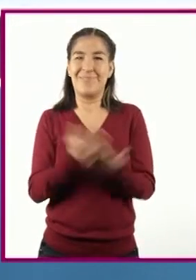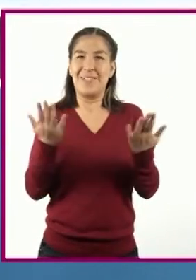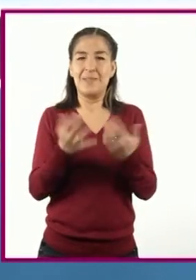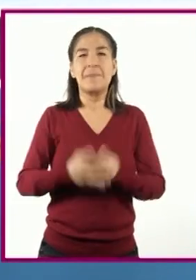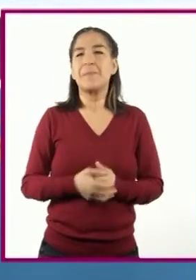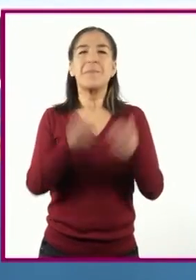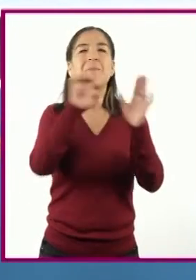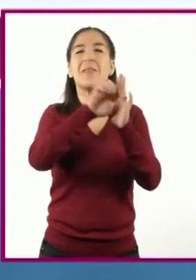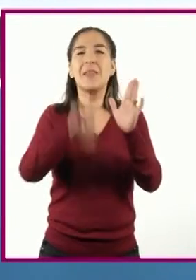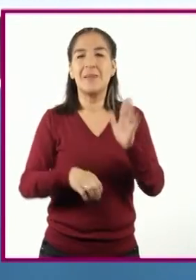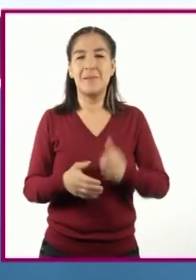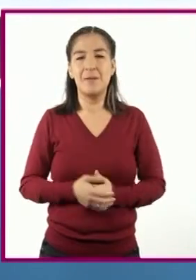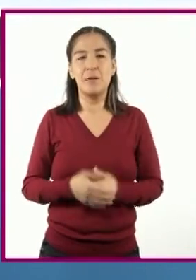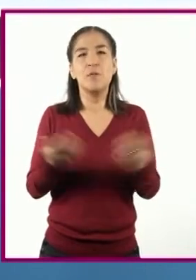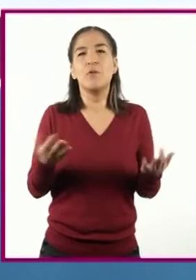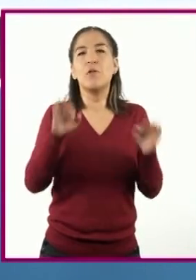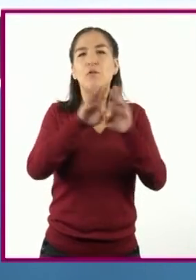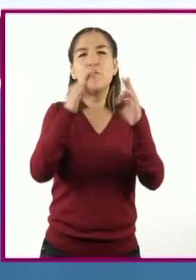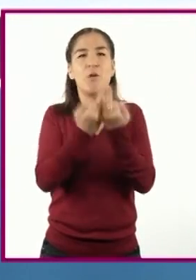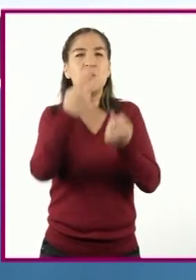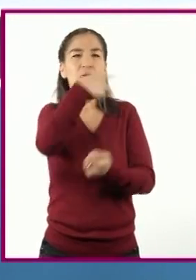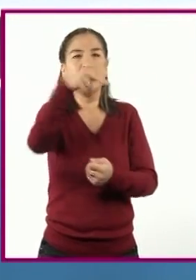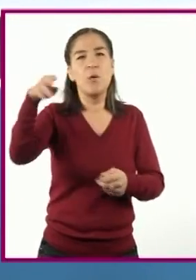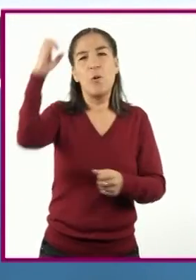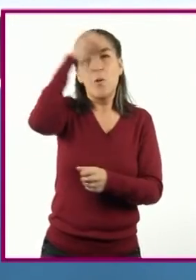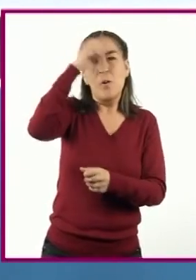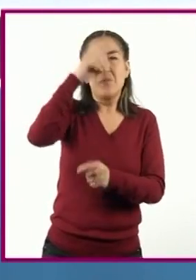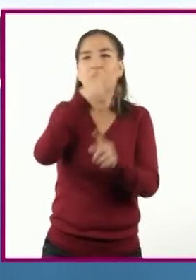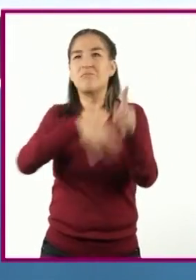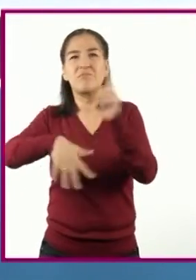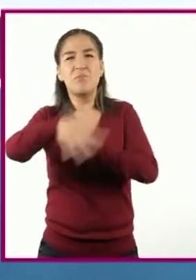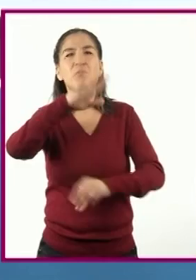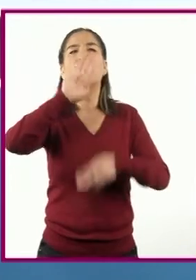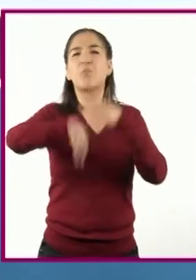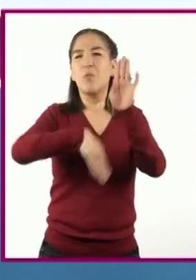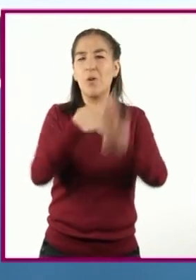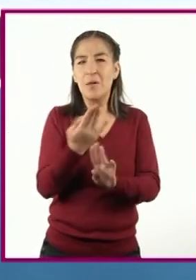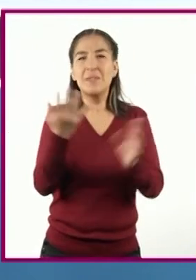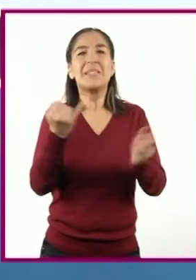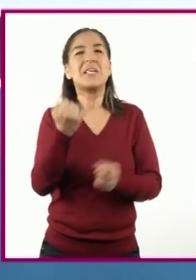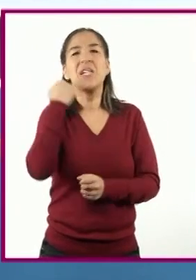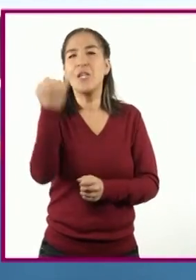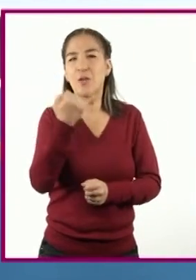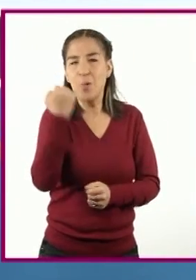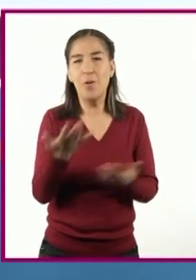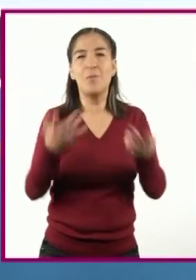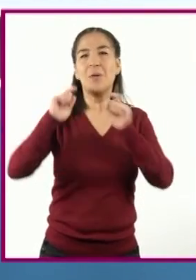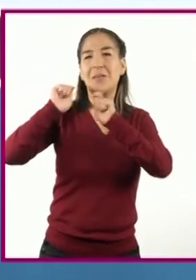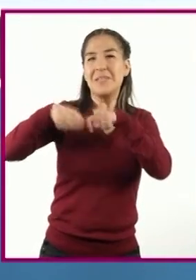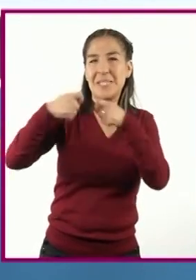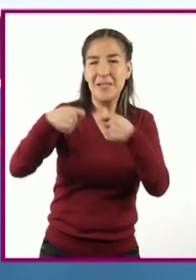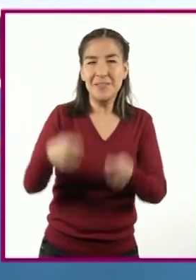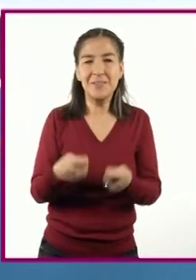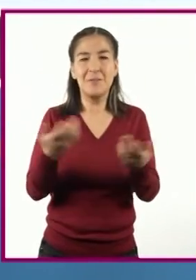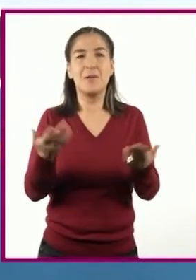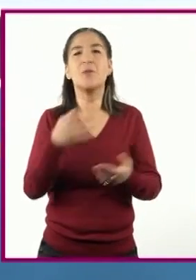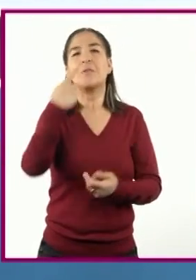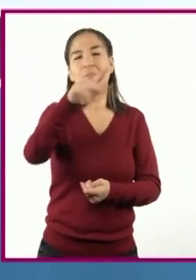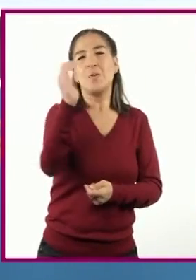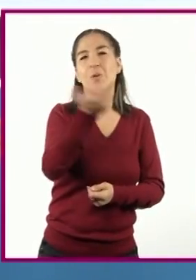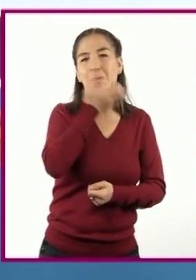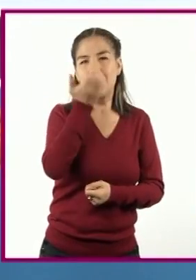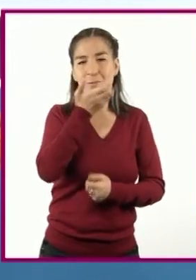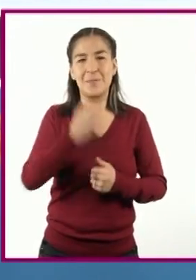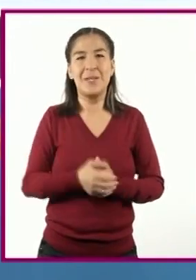Por ejemplo, la forma de ver el mundo o cosmovisión, el idioma, las tradiciones y las